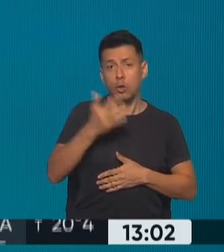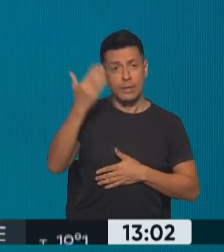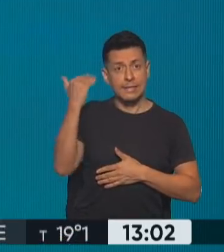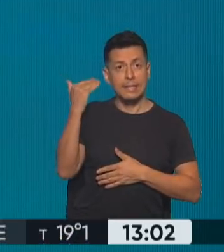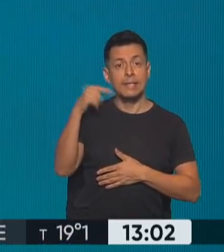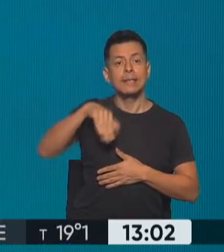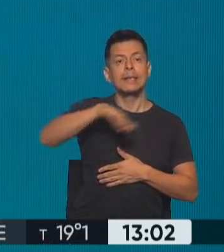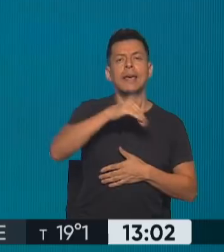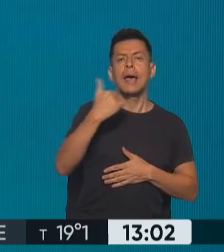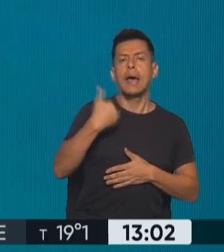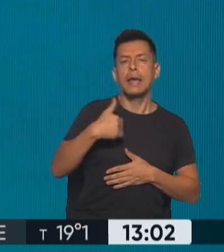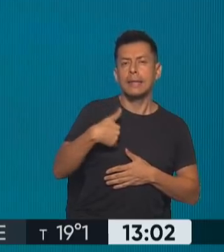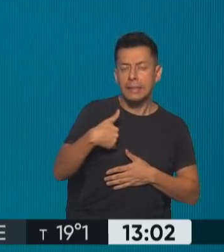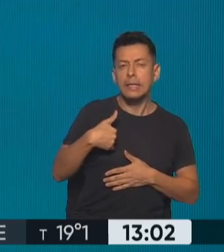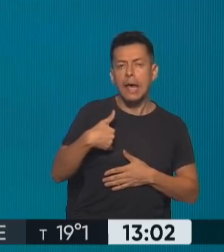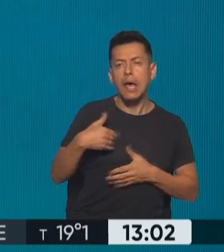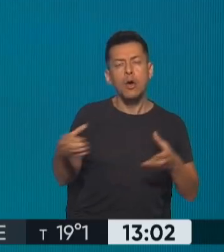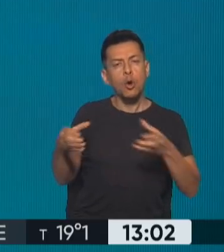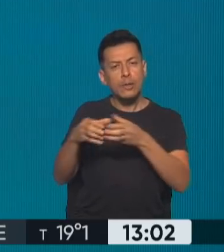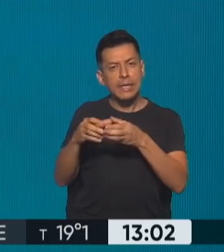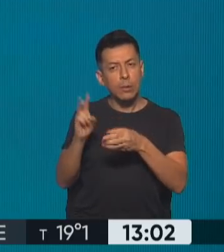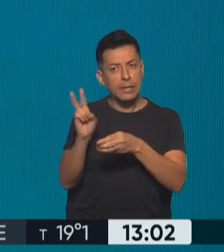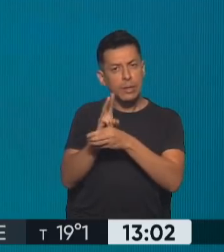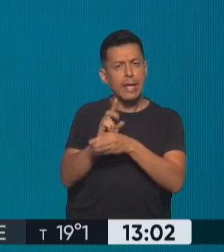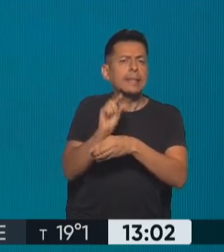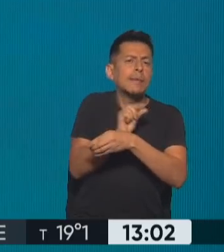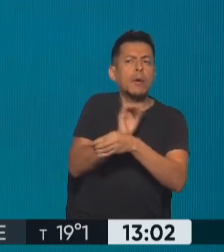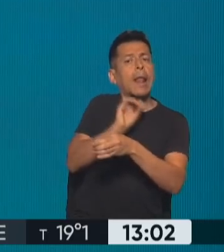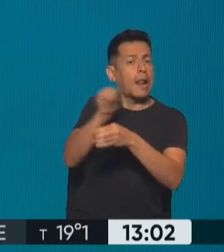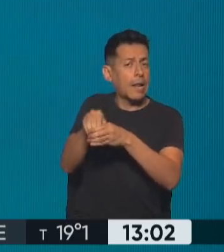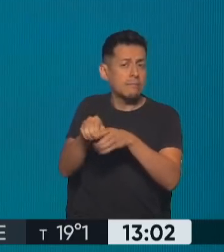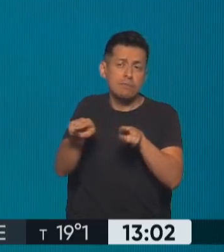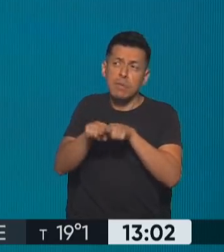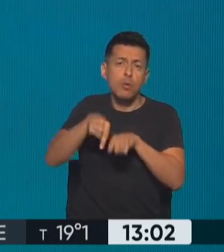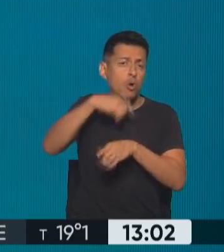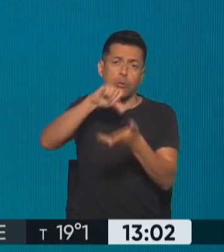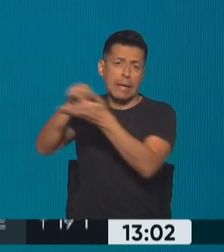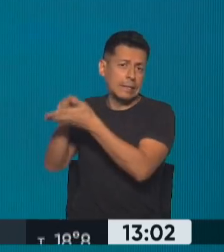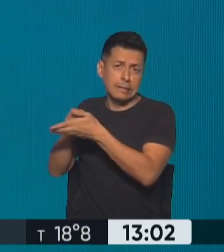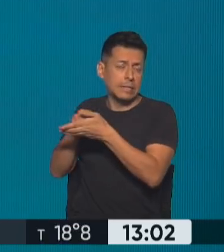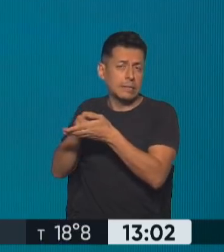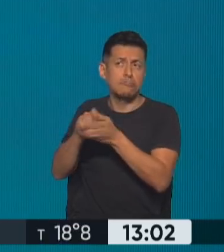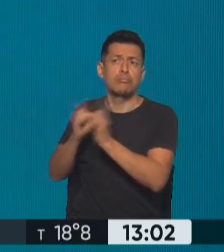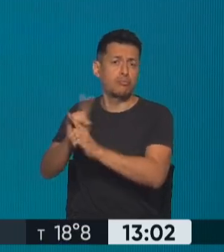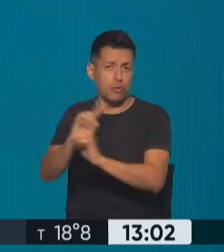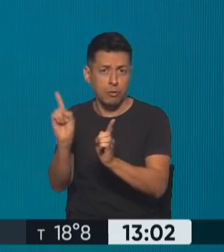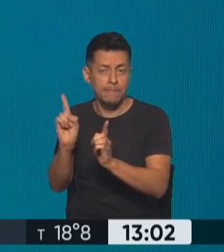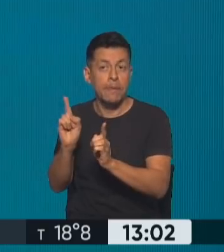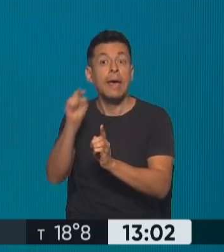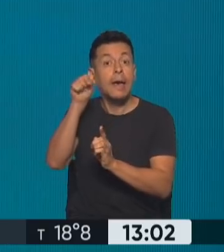Argentina formaba parte del Consejo de Seguridad en forma temporal, como el resto de los países, se